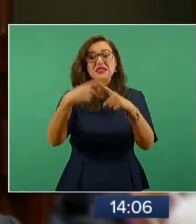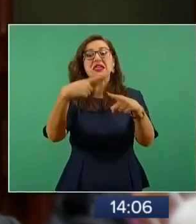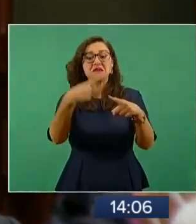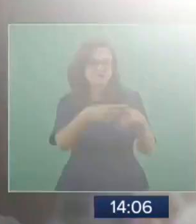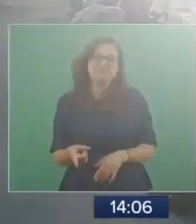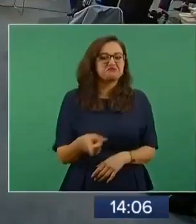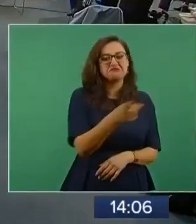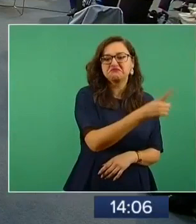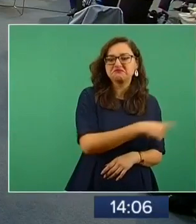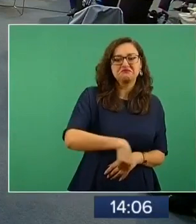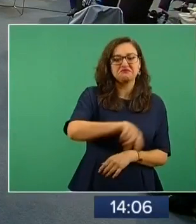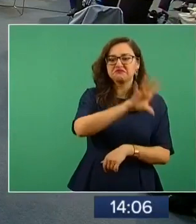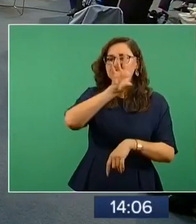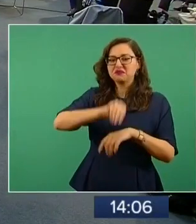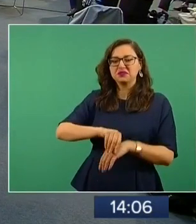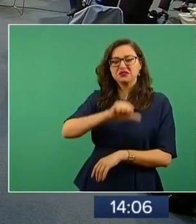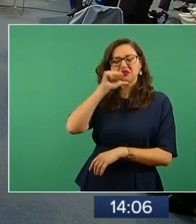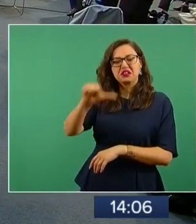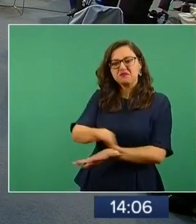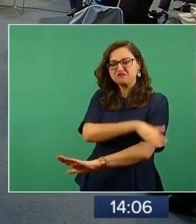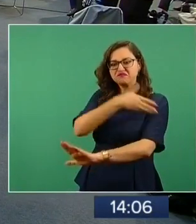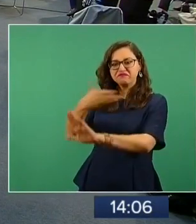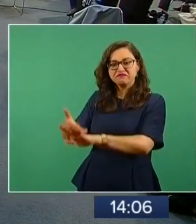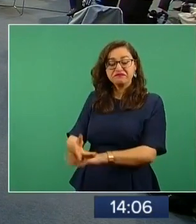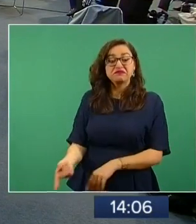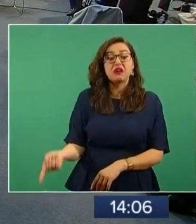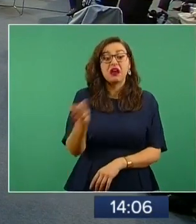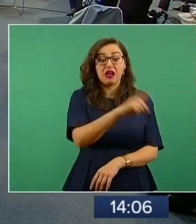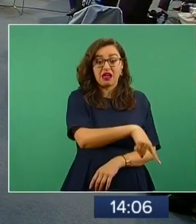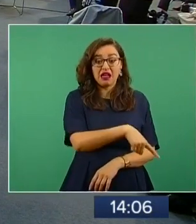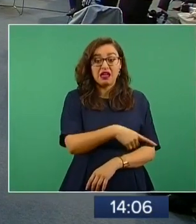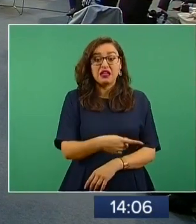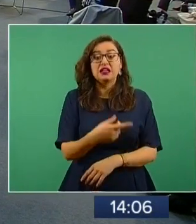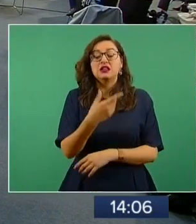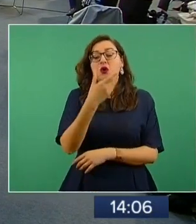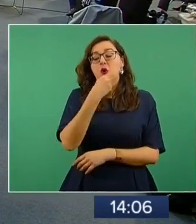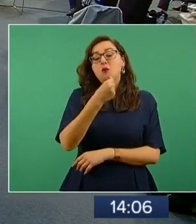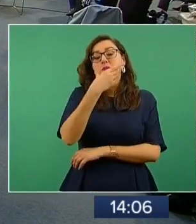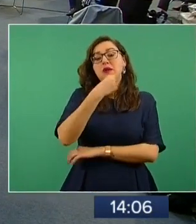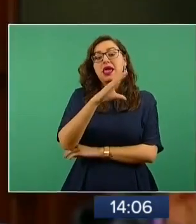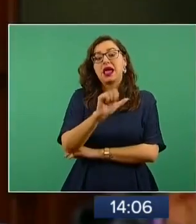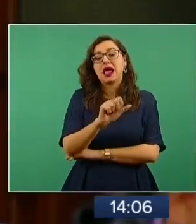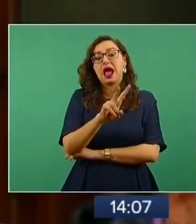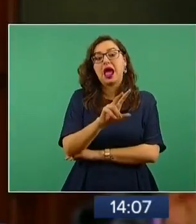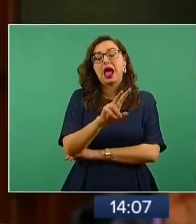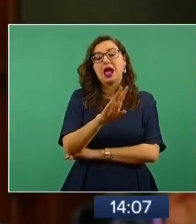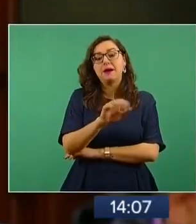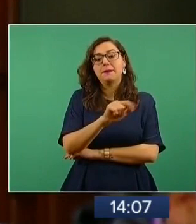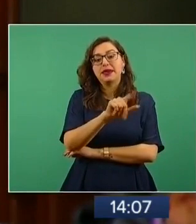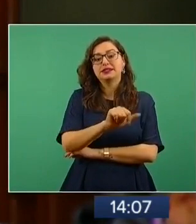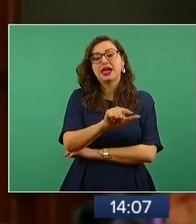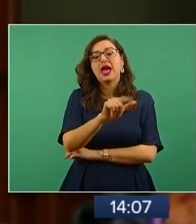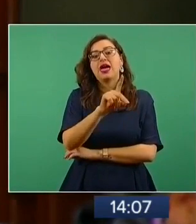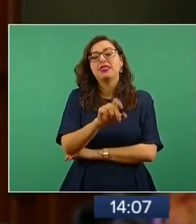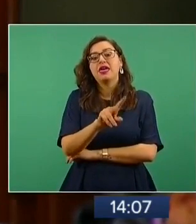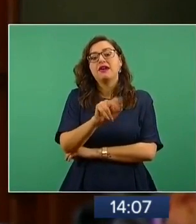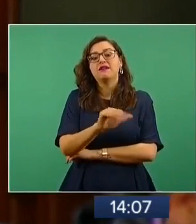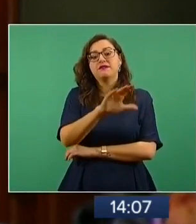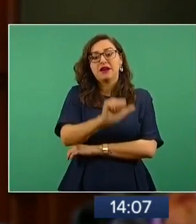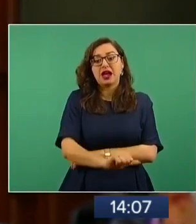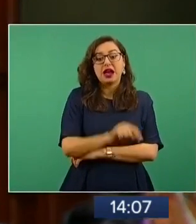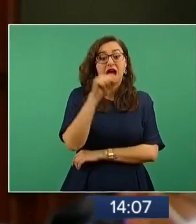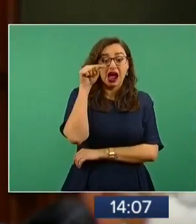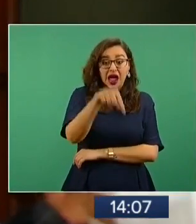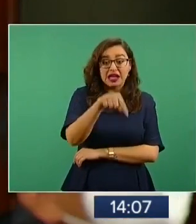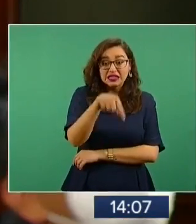de cuello blanco. Cabeza de vaca, el domingo que tenía a la gente marchando en su favor, tenía a